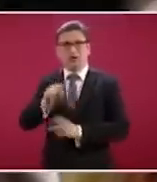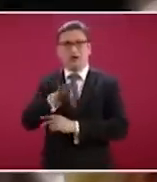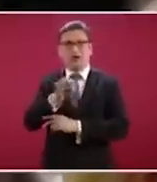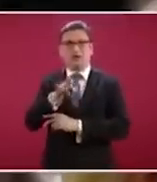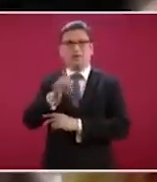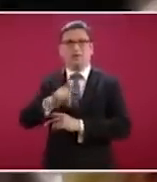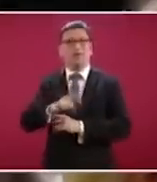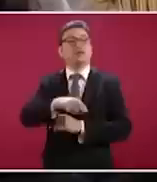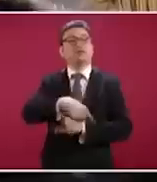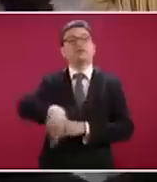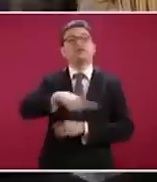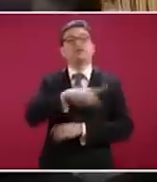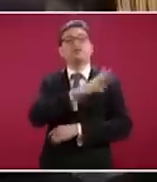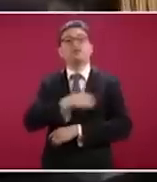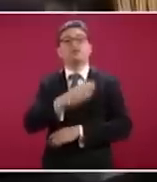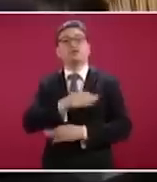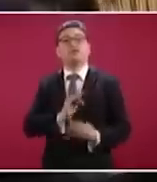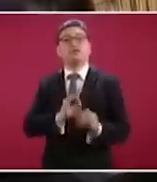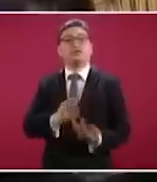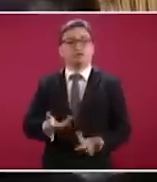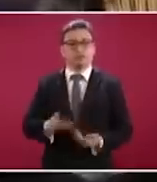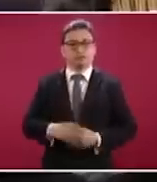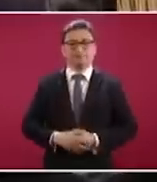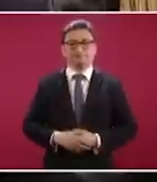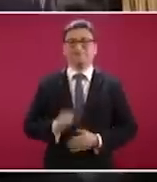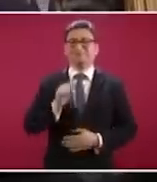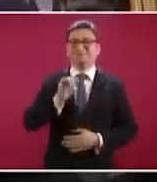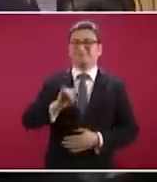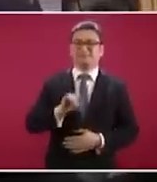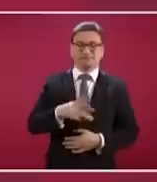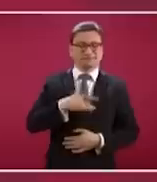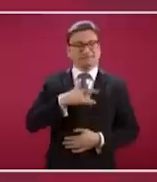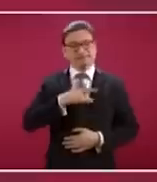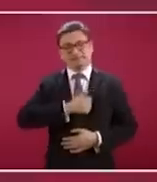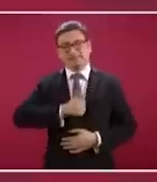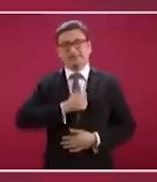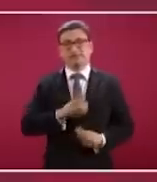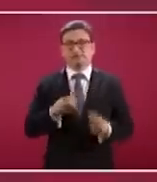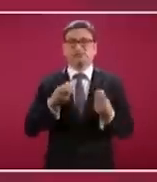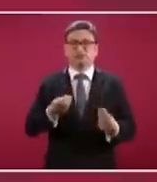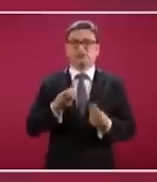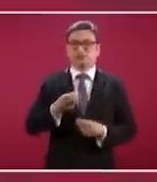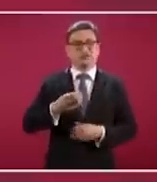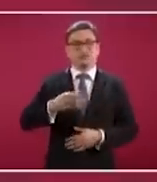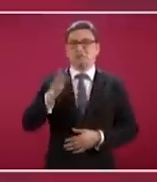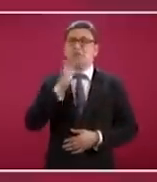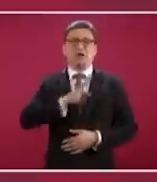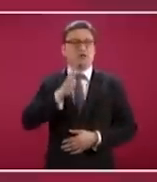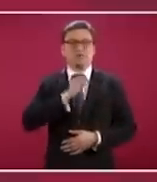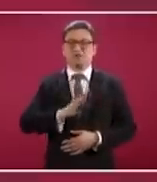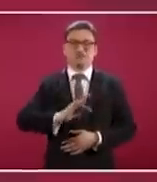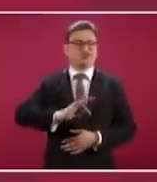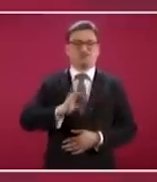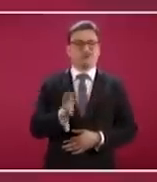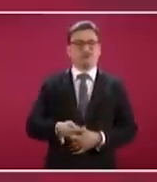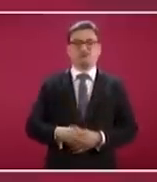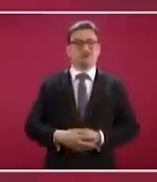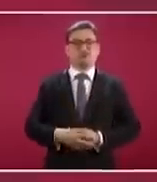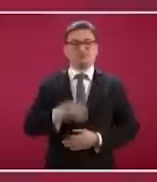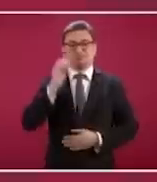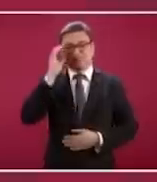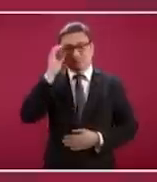frente a sus hijos. Gracias. Sí, muy lamentable y desde luego reprobable